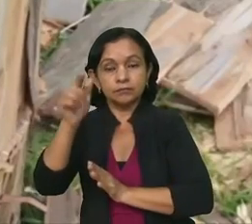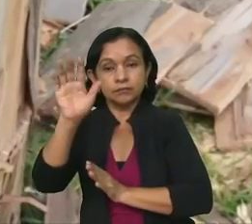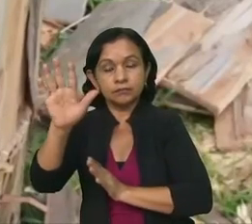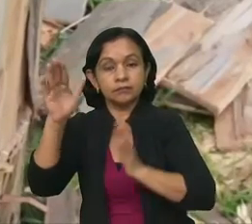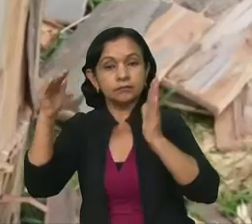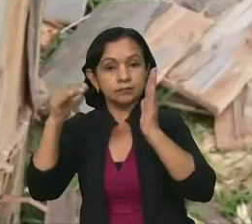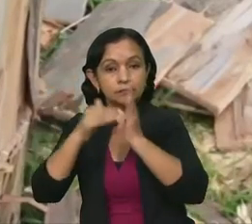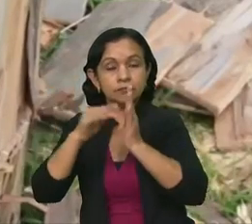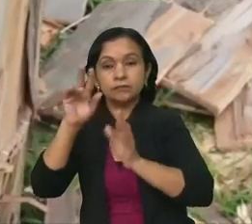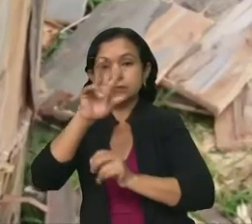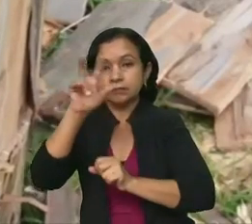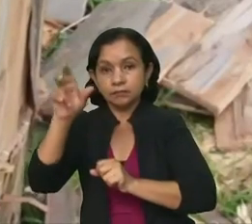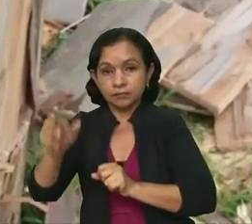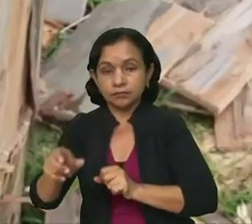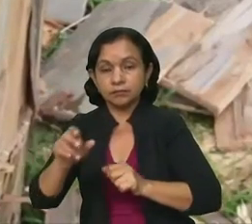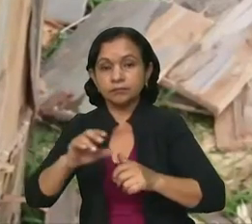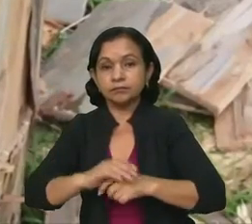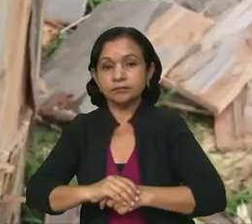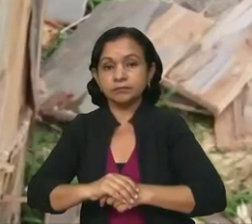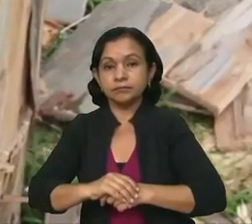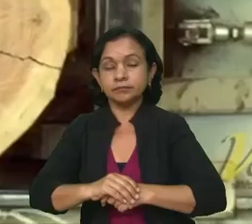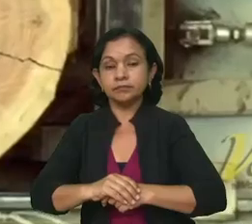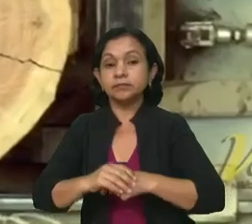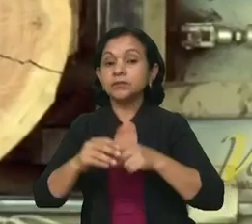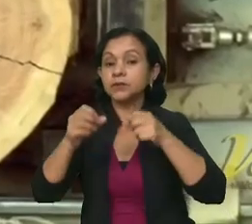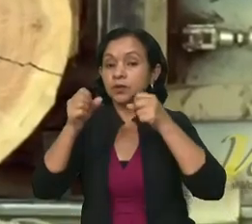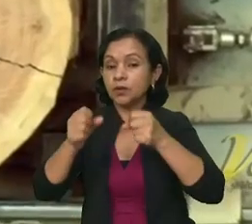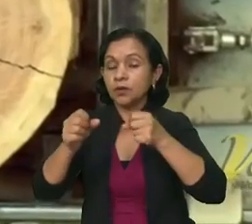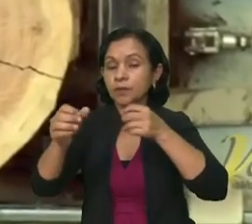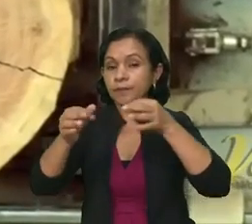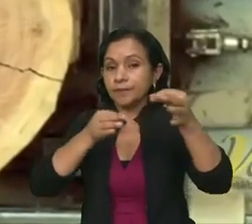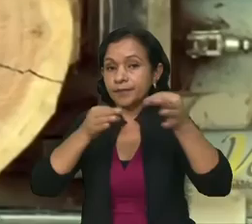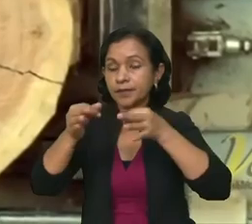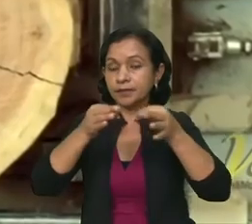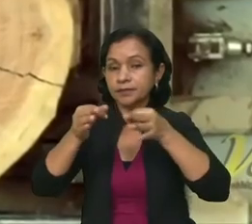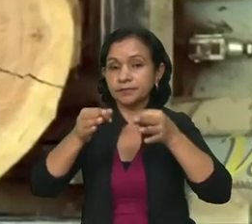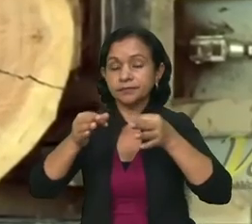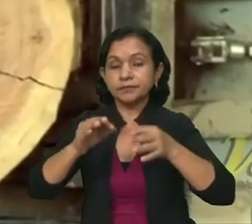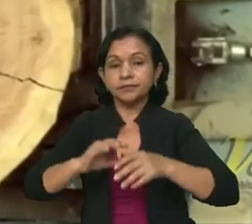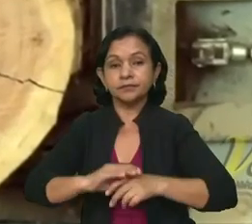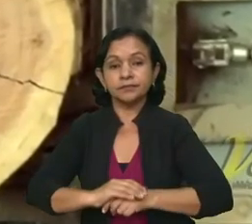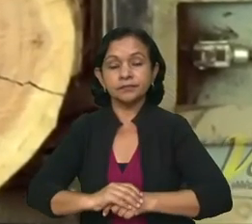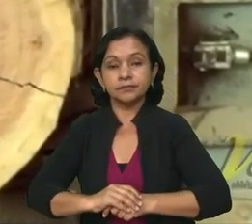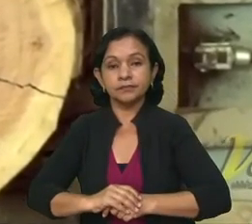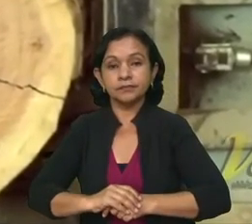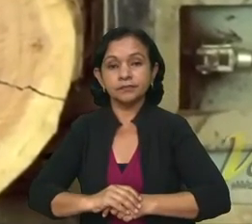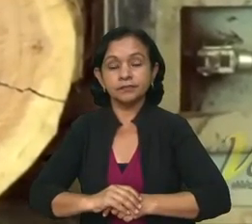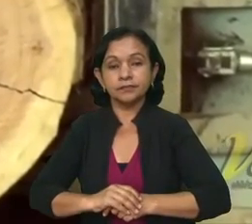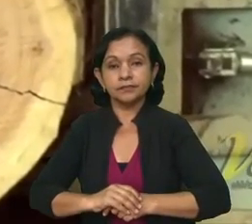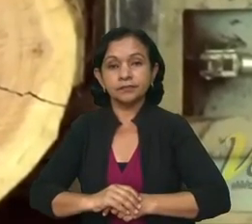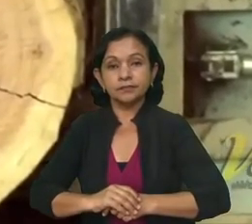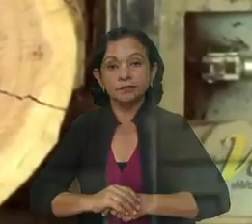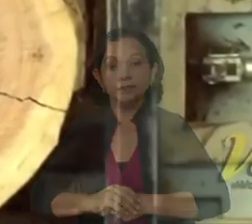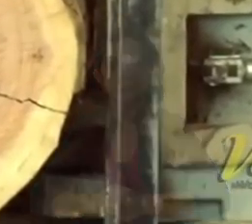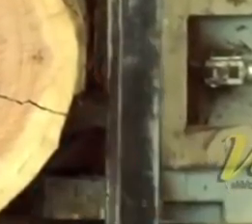17.375.000 córdobas. Con cámara de Rubén Castro, informó para el canal parlamentario Jonathan Castro.